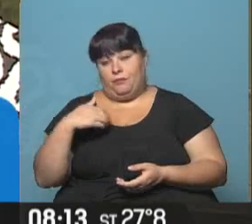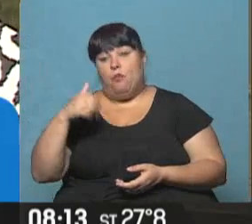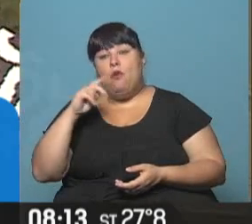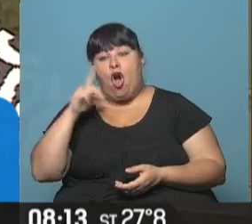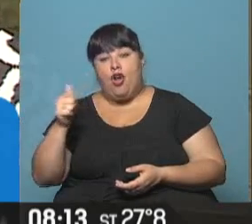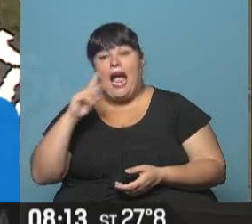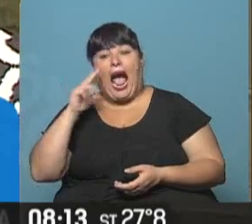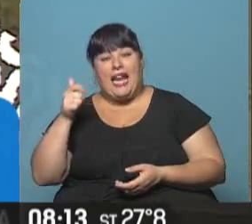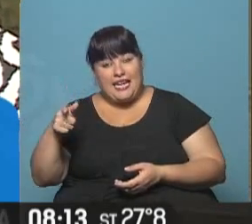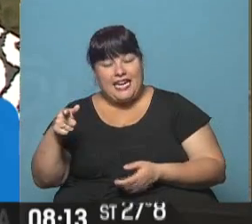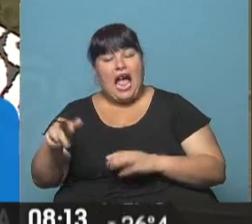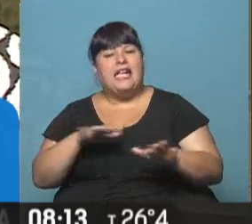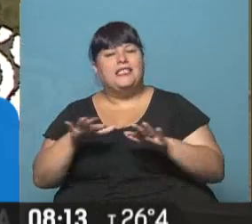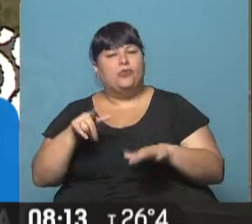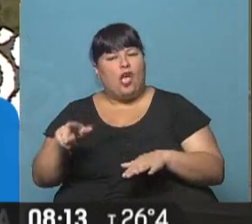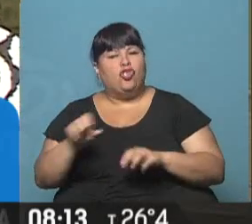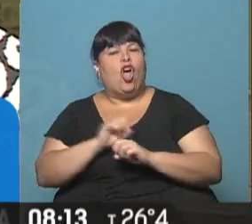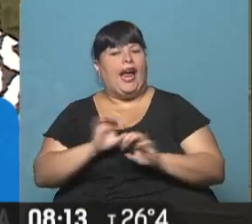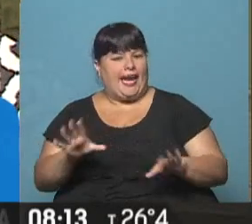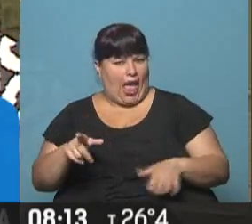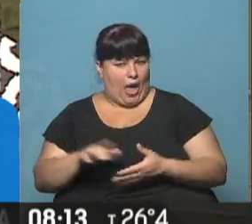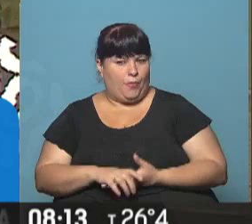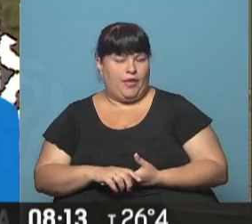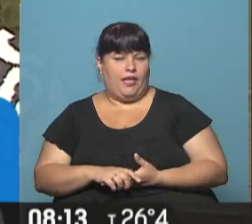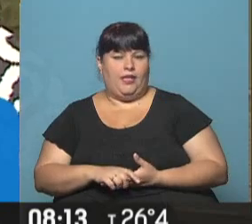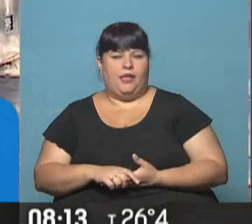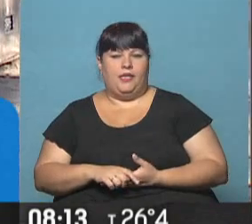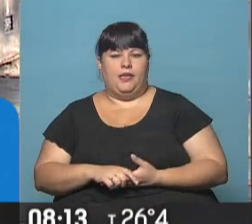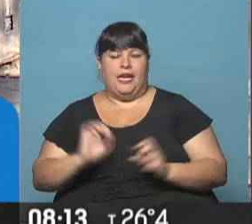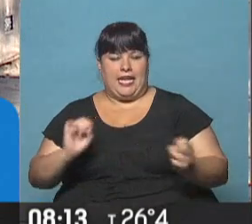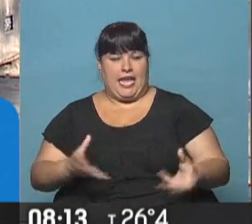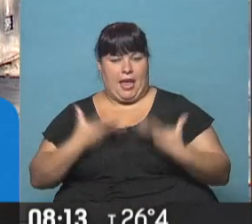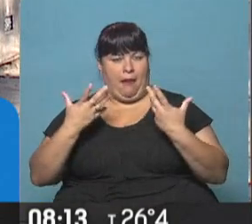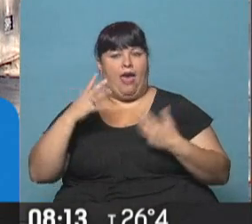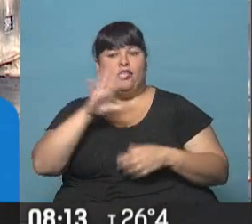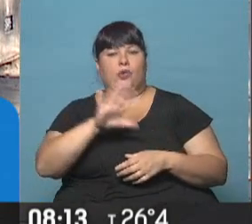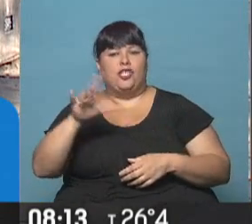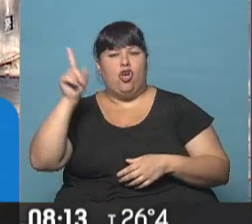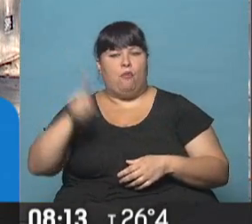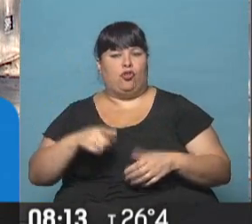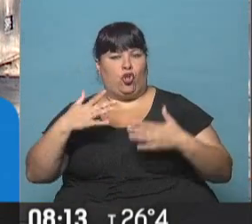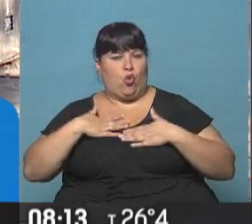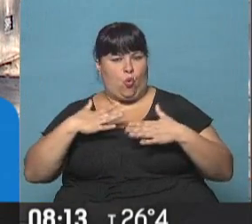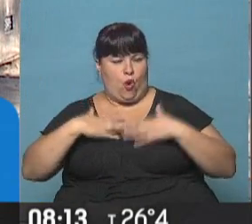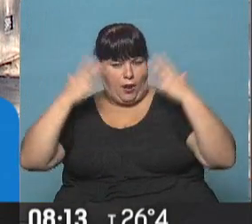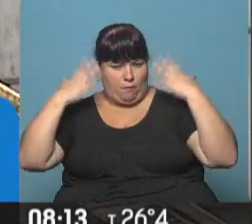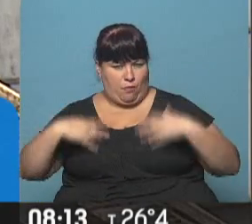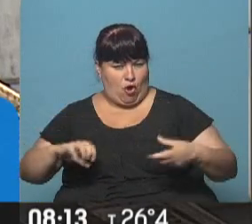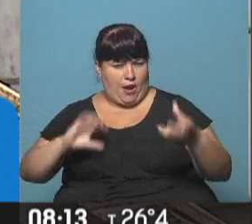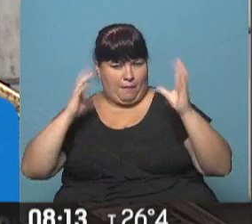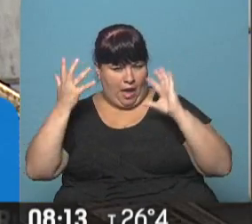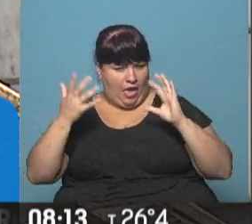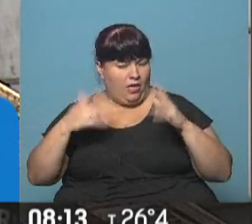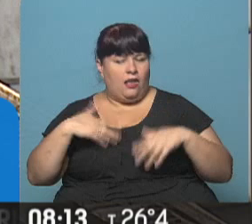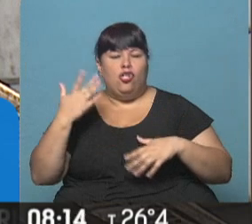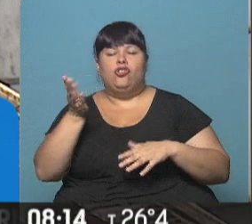Mónica Garnica está en una situación muy grave. Fue quemado el 55% de su cuerpo,